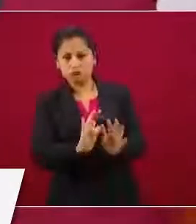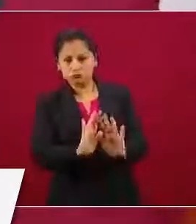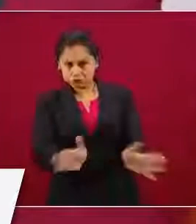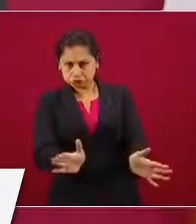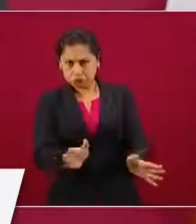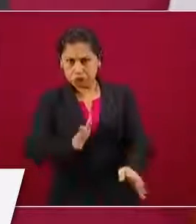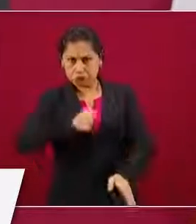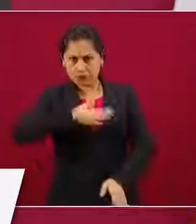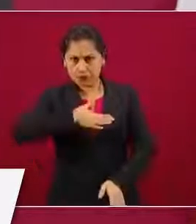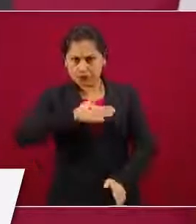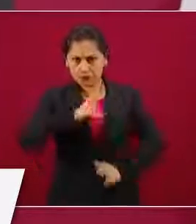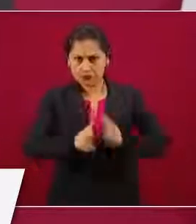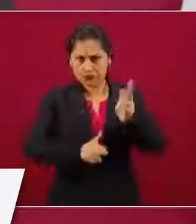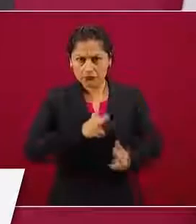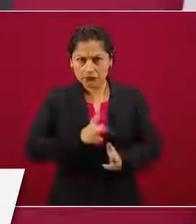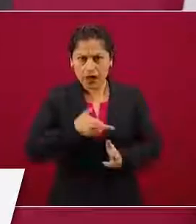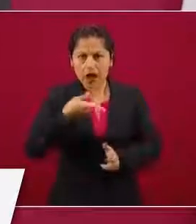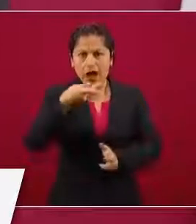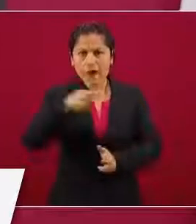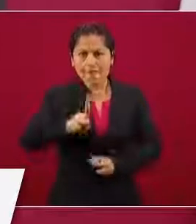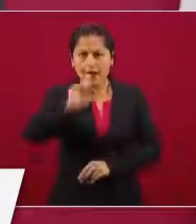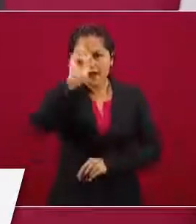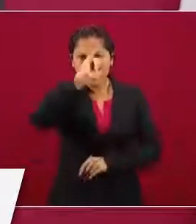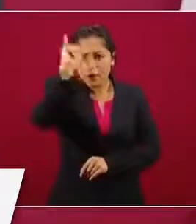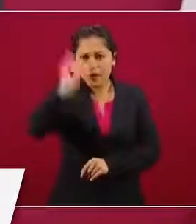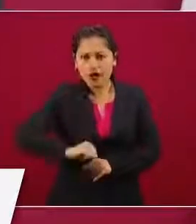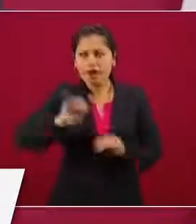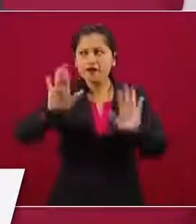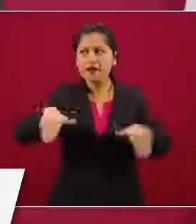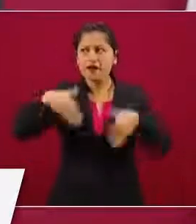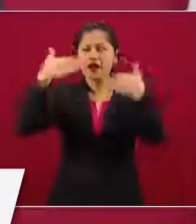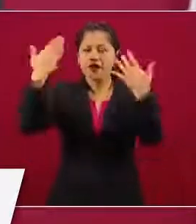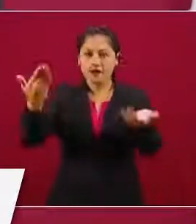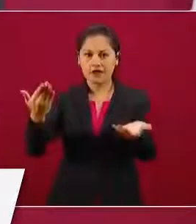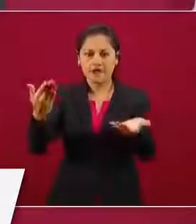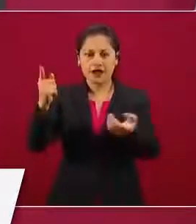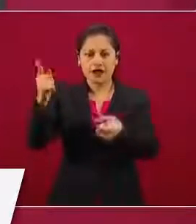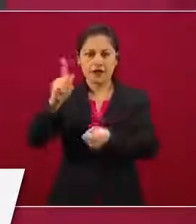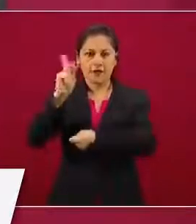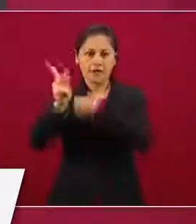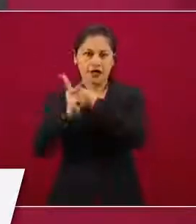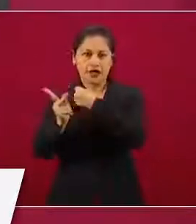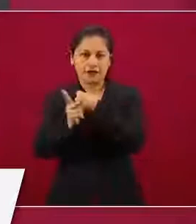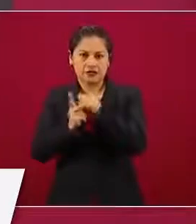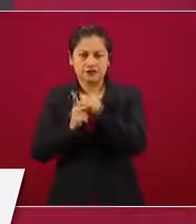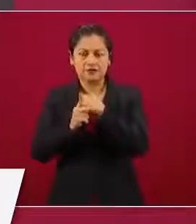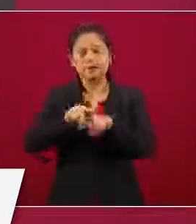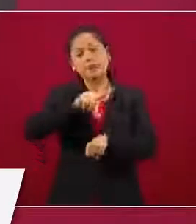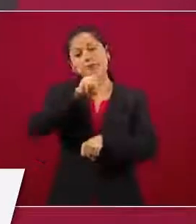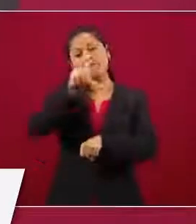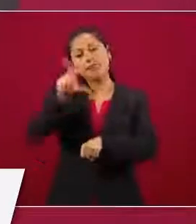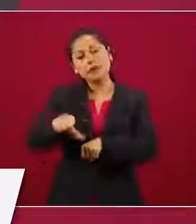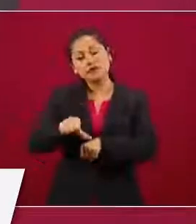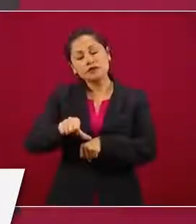presidente Madero ya decide que sean los mexicanos los que administren los ferrocarriles.